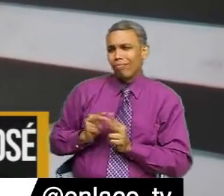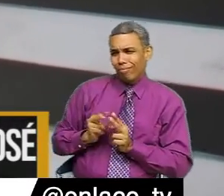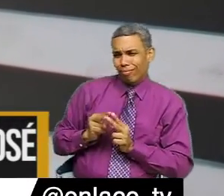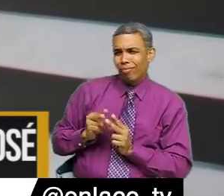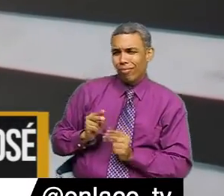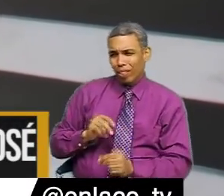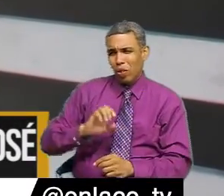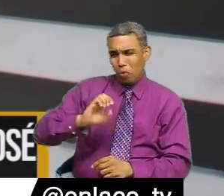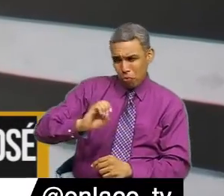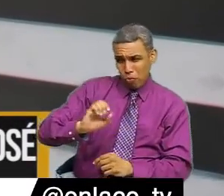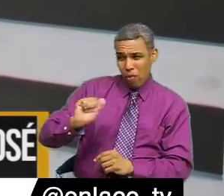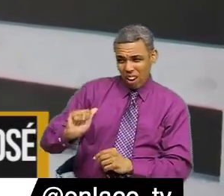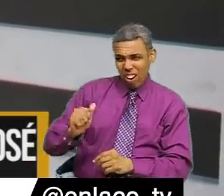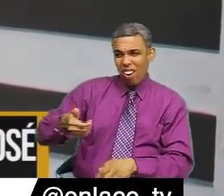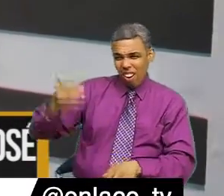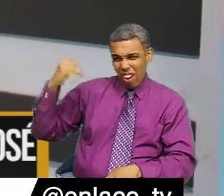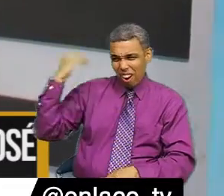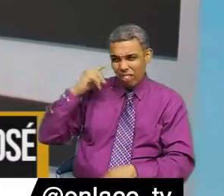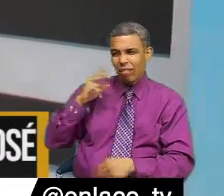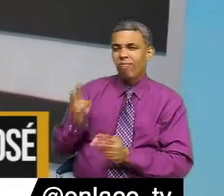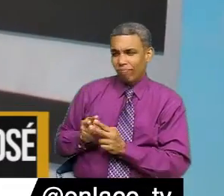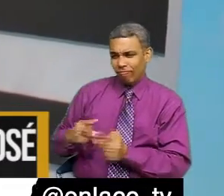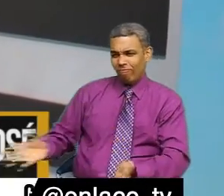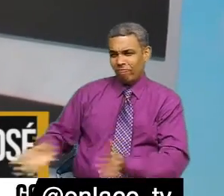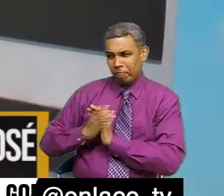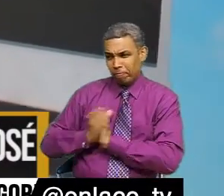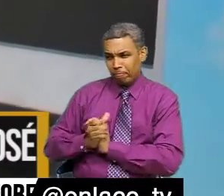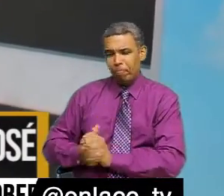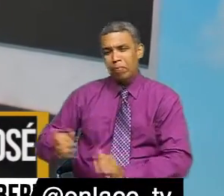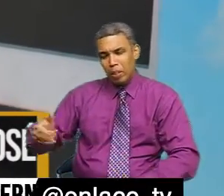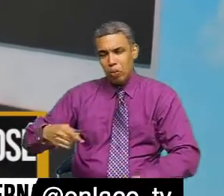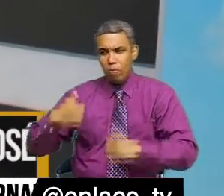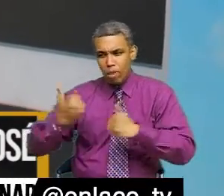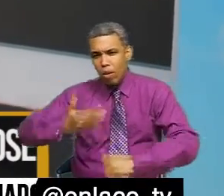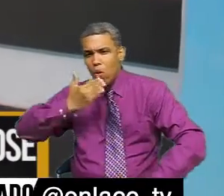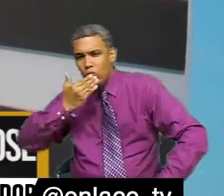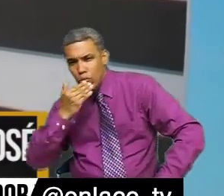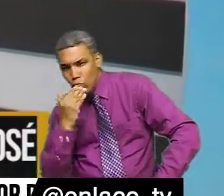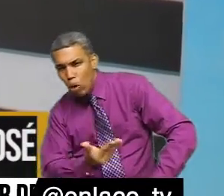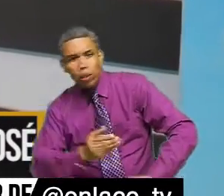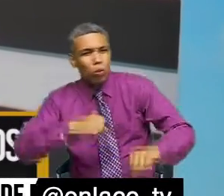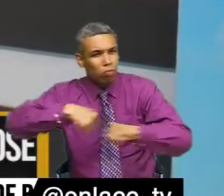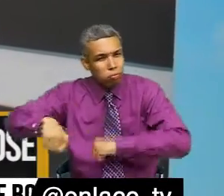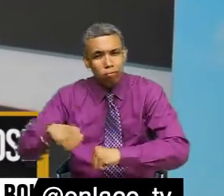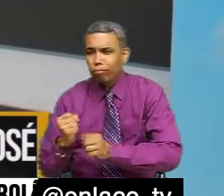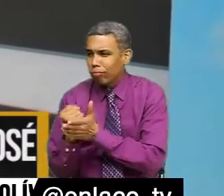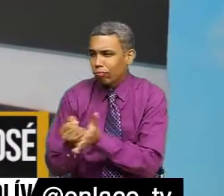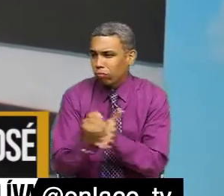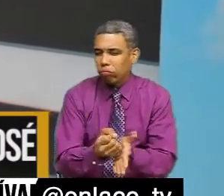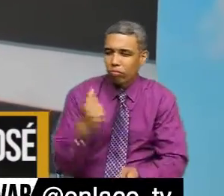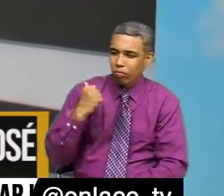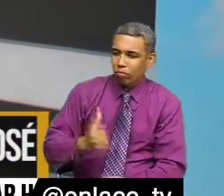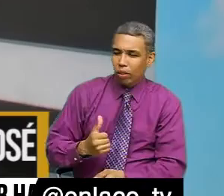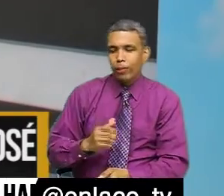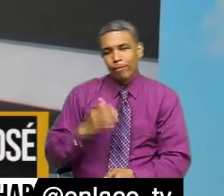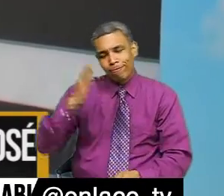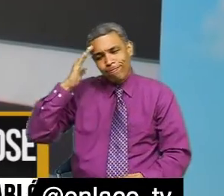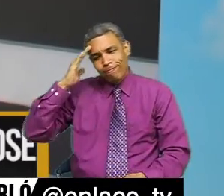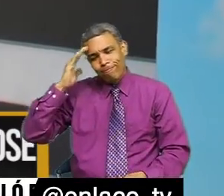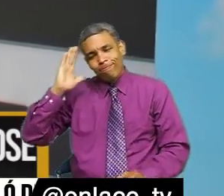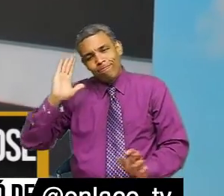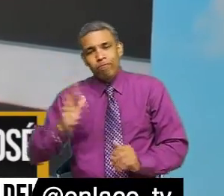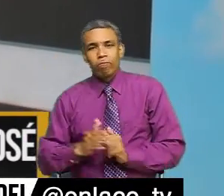quienes no tuvimos la fortuna de conocer esta familia, aún seguimos conmocionados con el hecho y nos unimos a quienes hoy claman por la recuperación de Juan José,